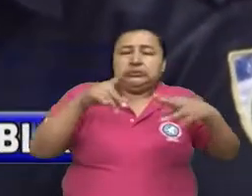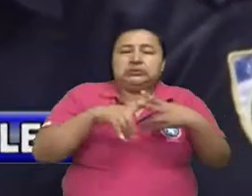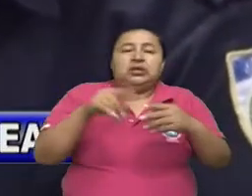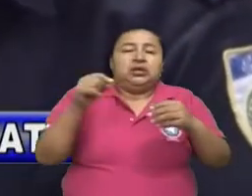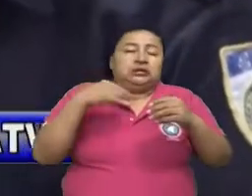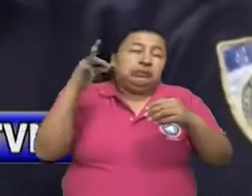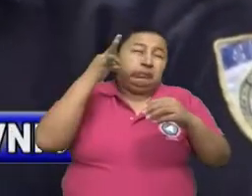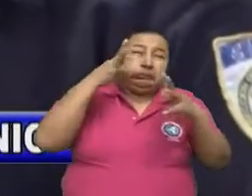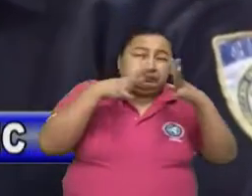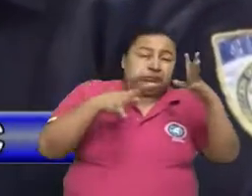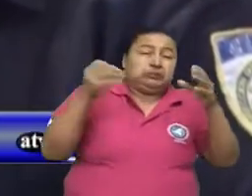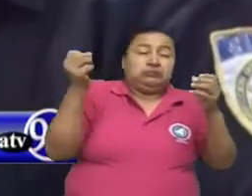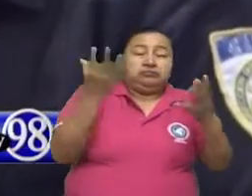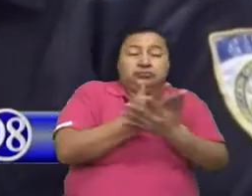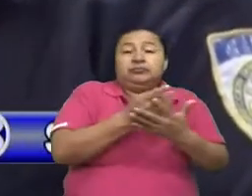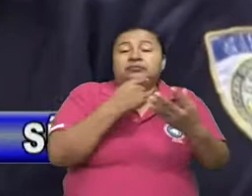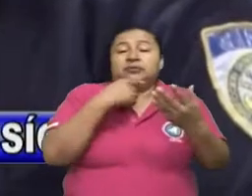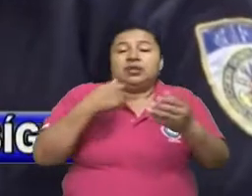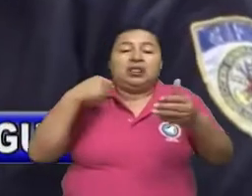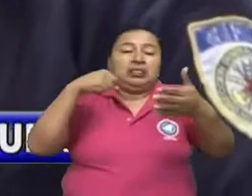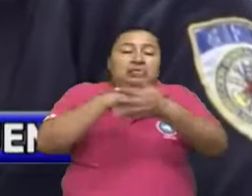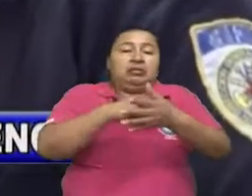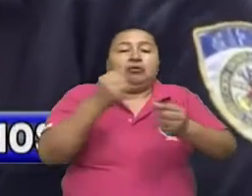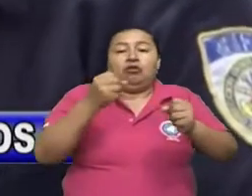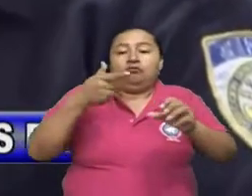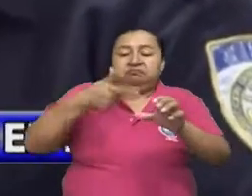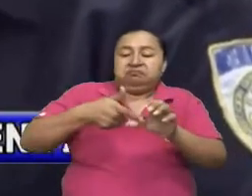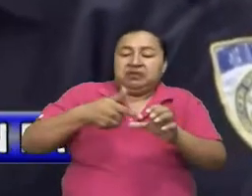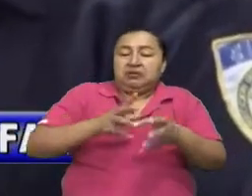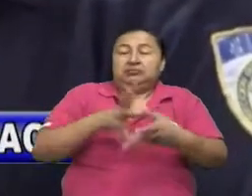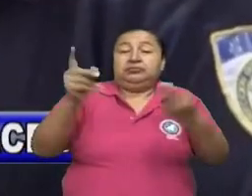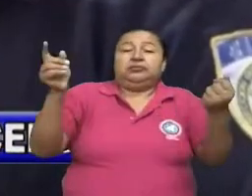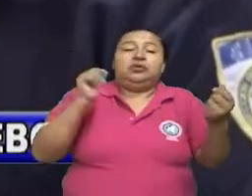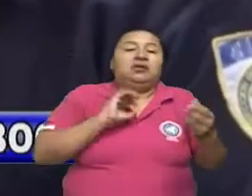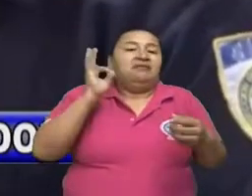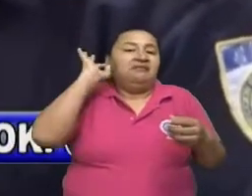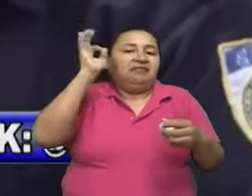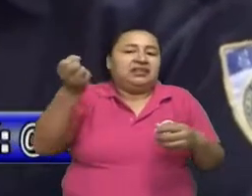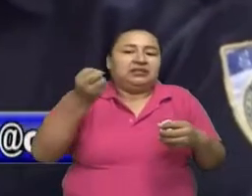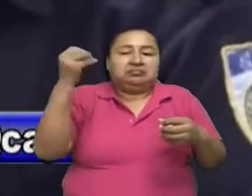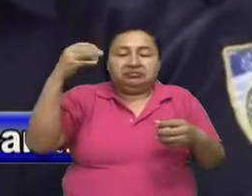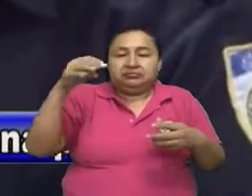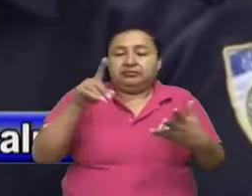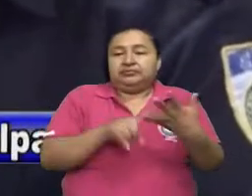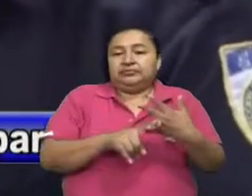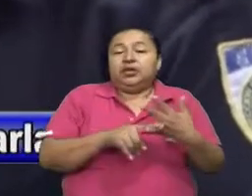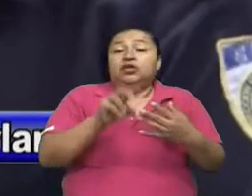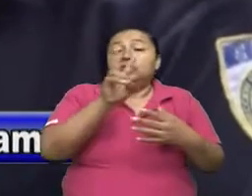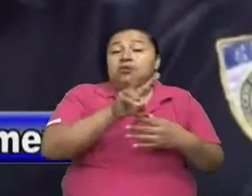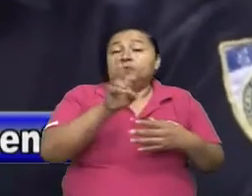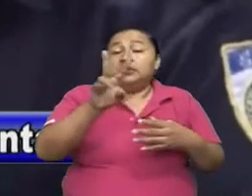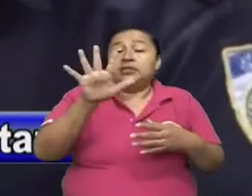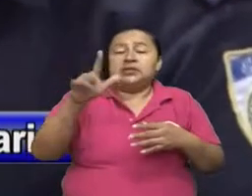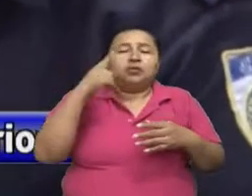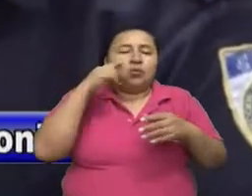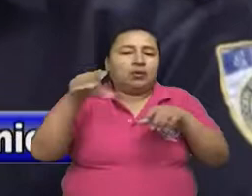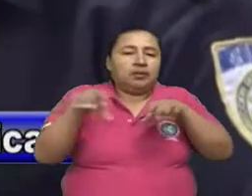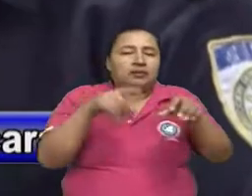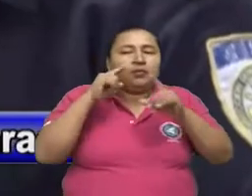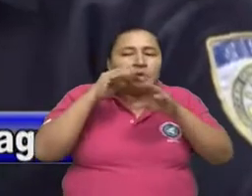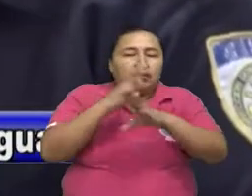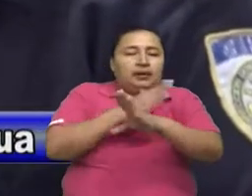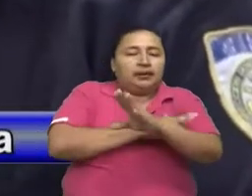abejas africanizadas, accidentes de tránsito, fugas de gas y falsas alarmas. 285 actividades de prevención de incendio consistentes